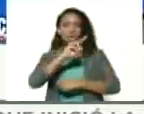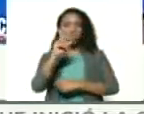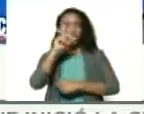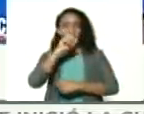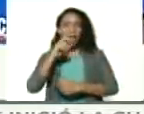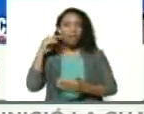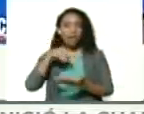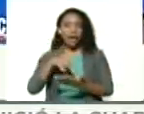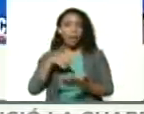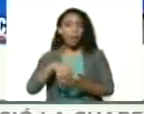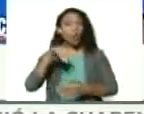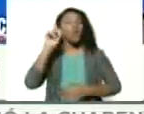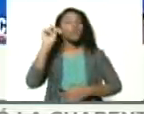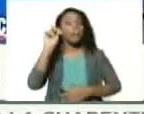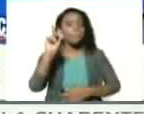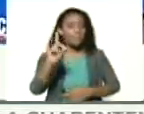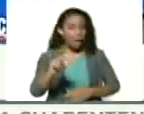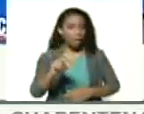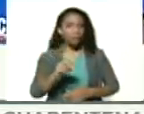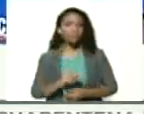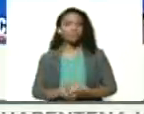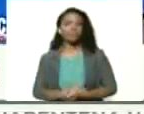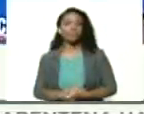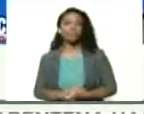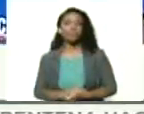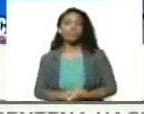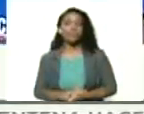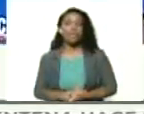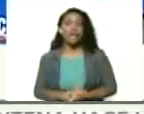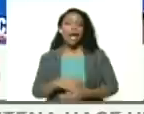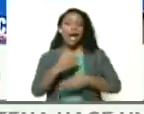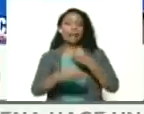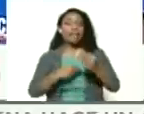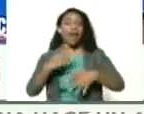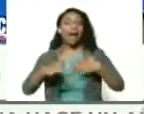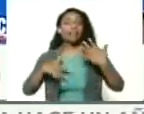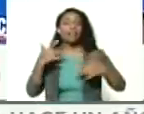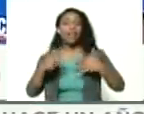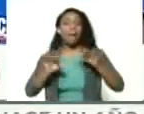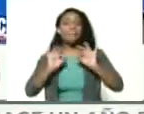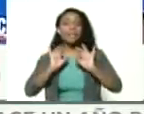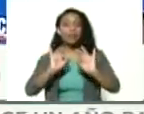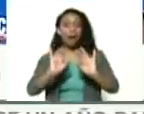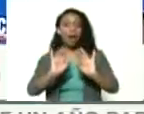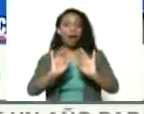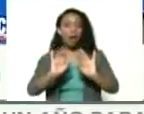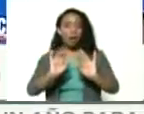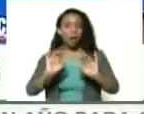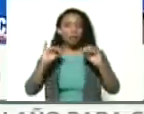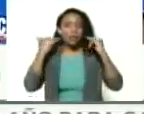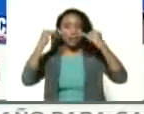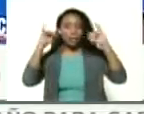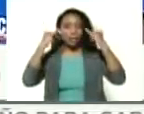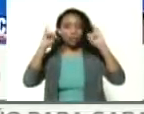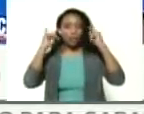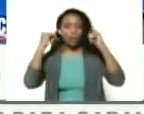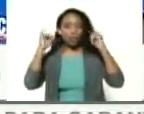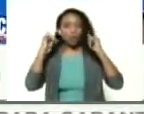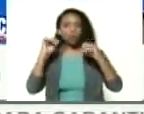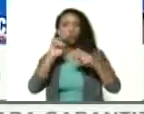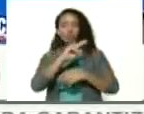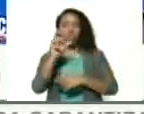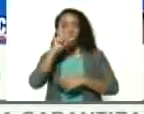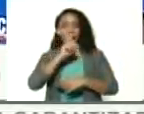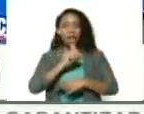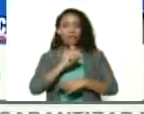Carabobo, y también vamos a hacer eventos especiales para celebrar los 200